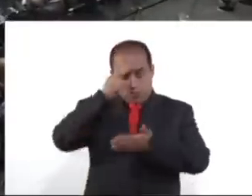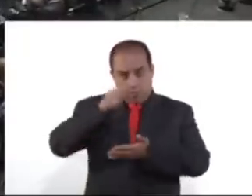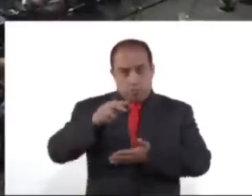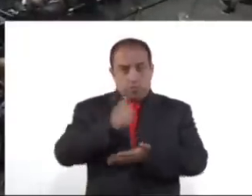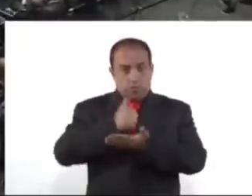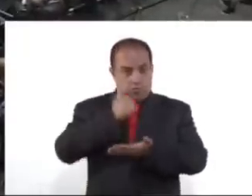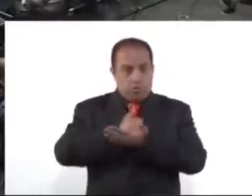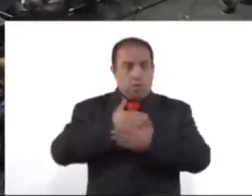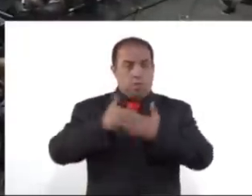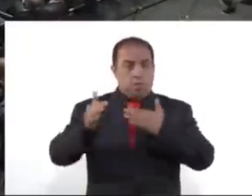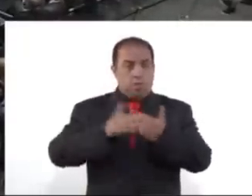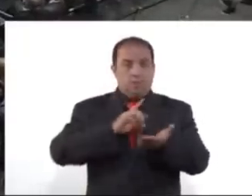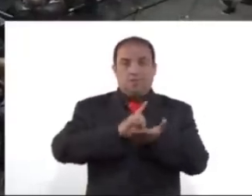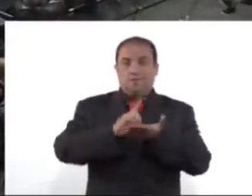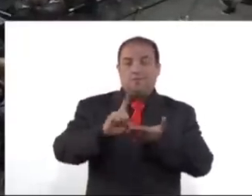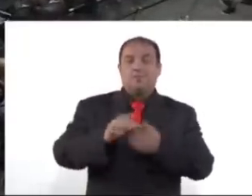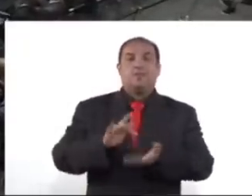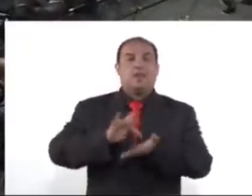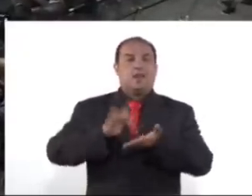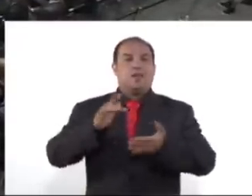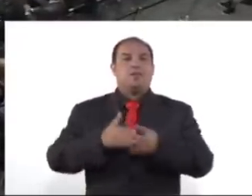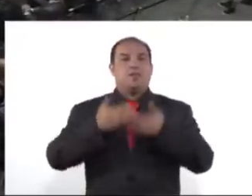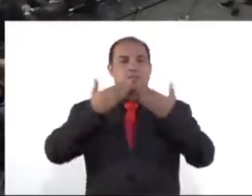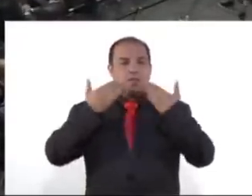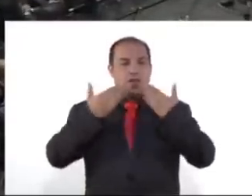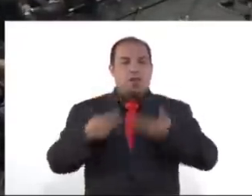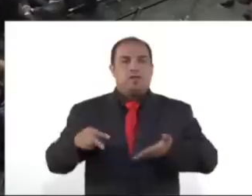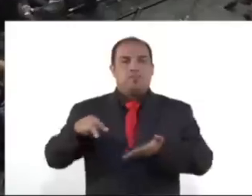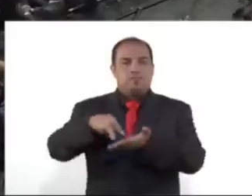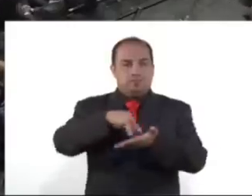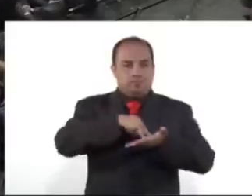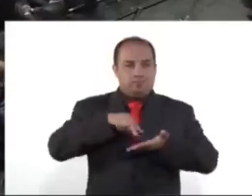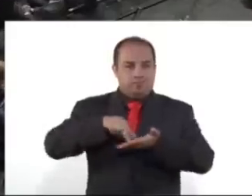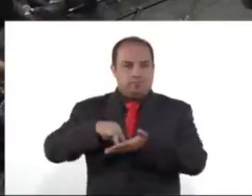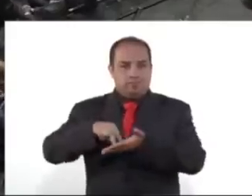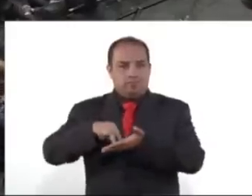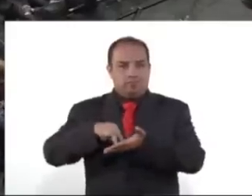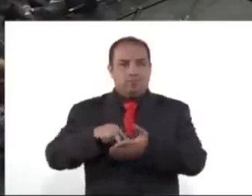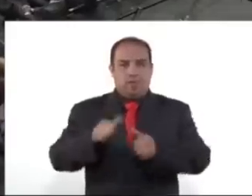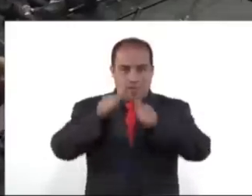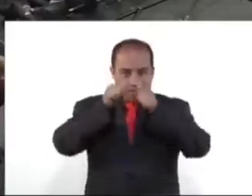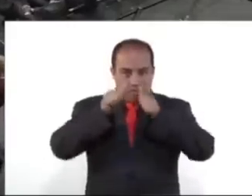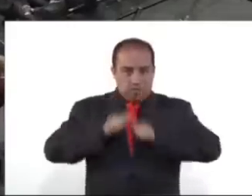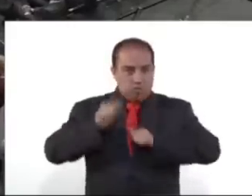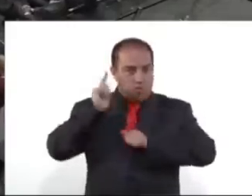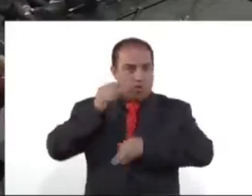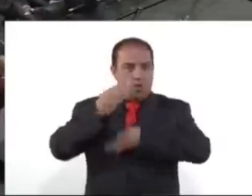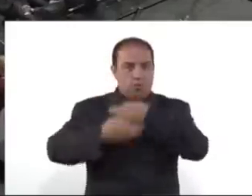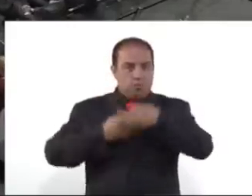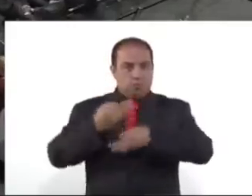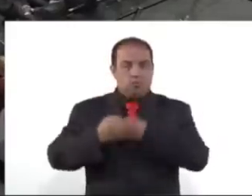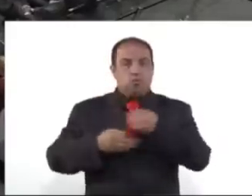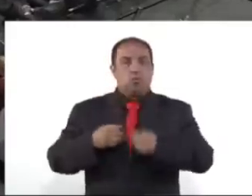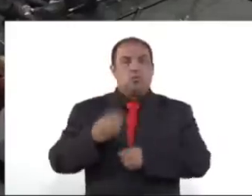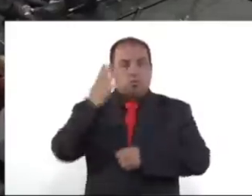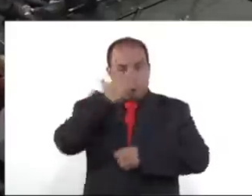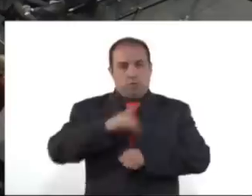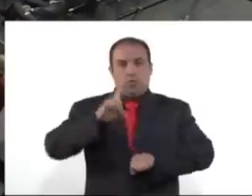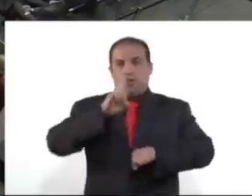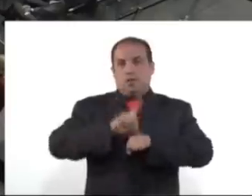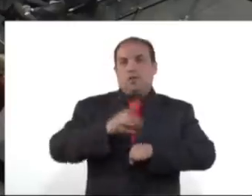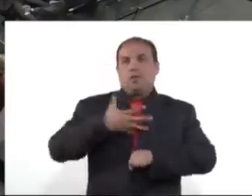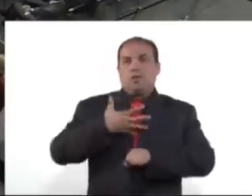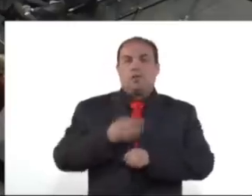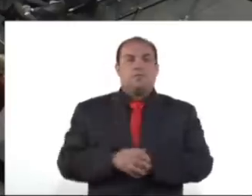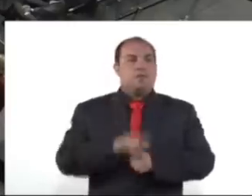Agradece su fina Atención Y gentil asistencia Deseando que sigan Teniendo un excelente día Y en la república Popular china